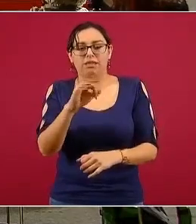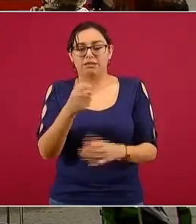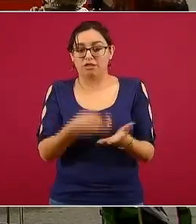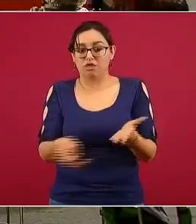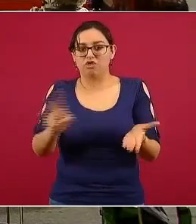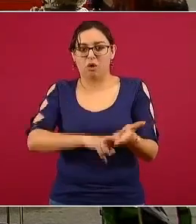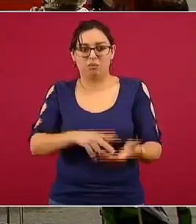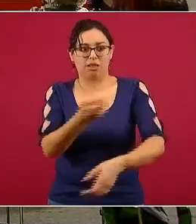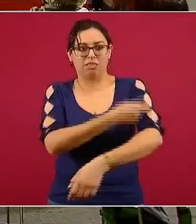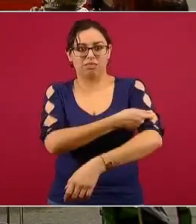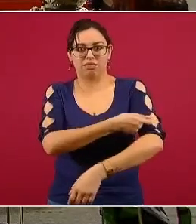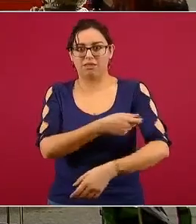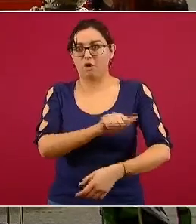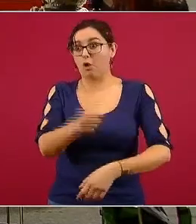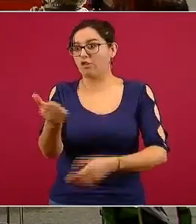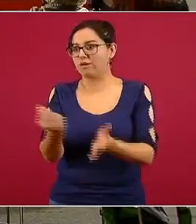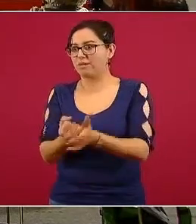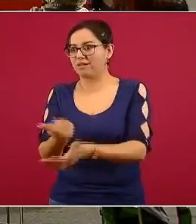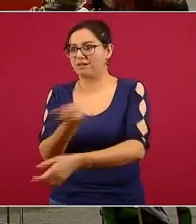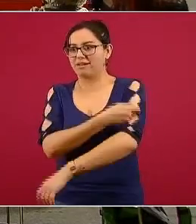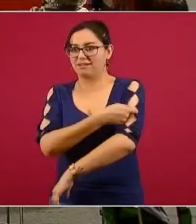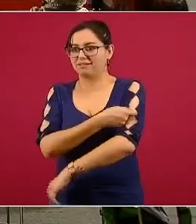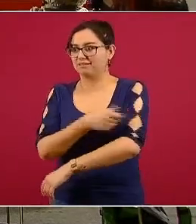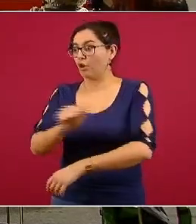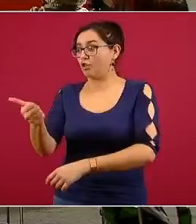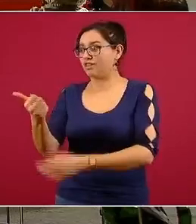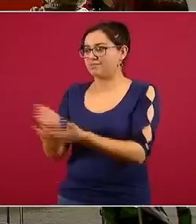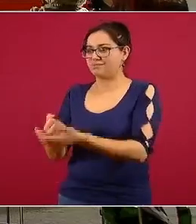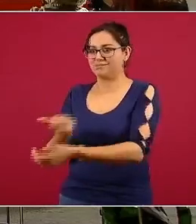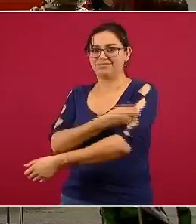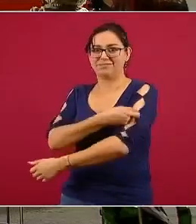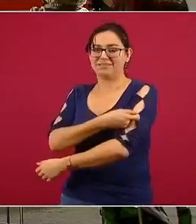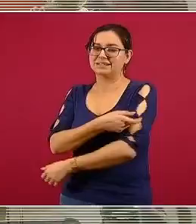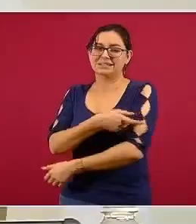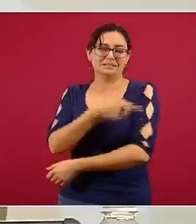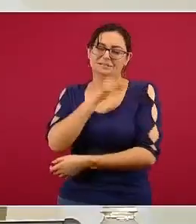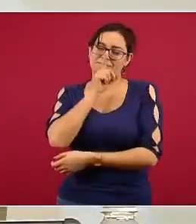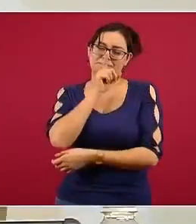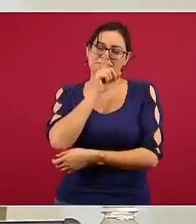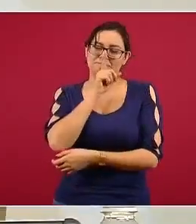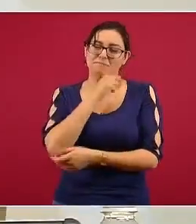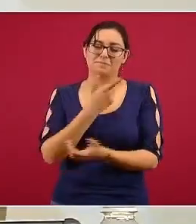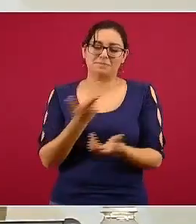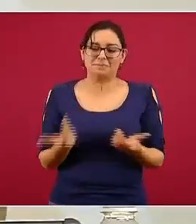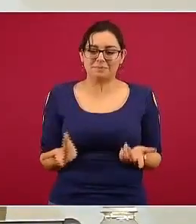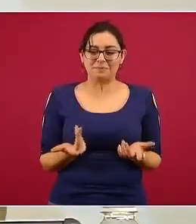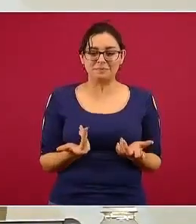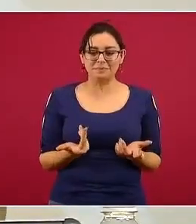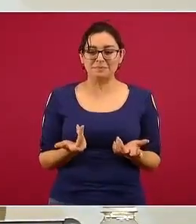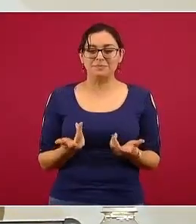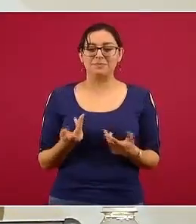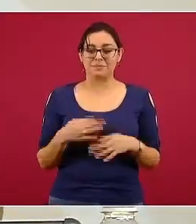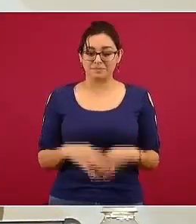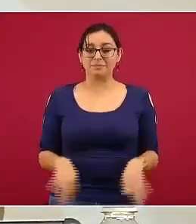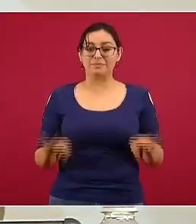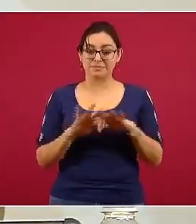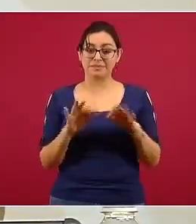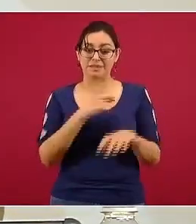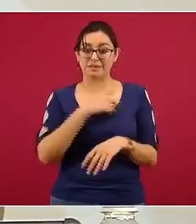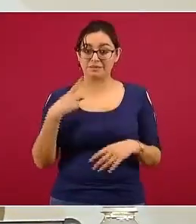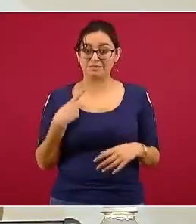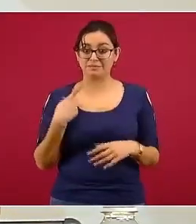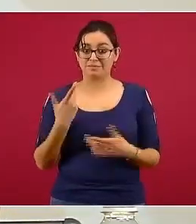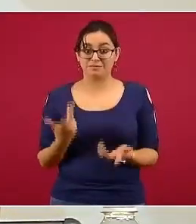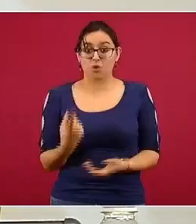No tenemos un reporte científico serio de eso. Lo que sí es que ya para la implementación de la vacunación es importante que la gente considere